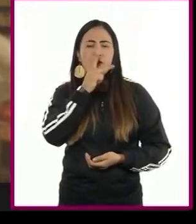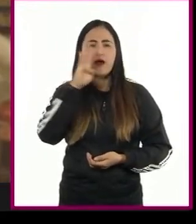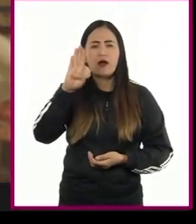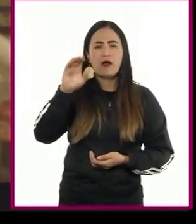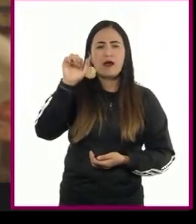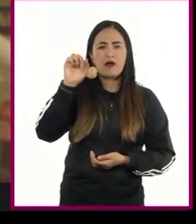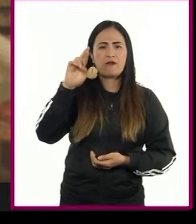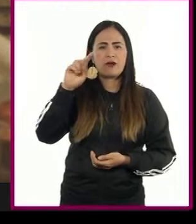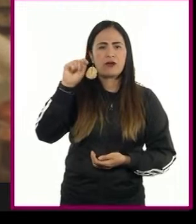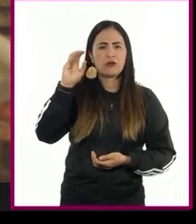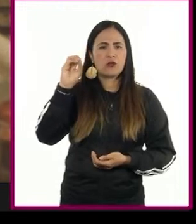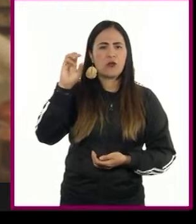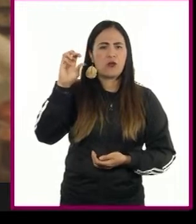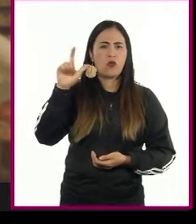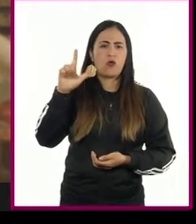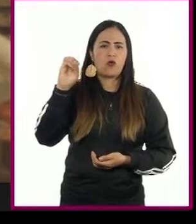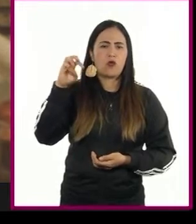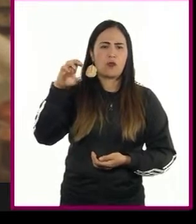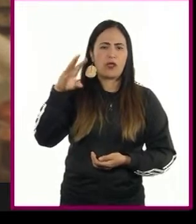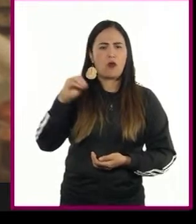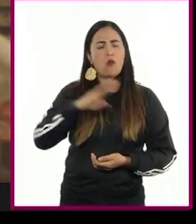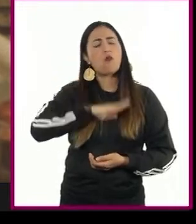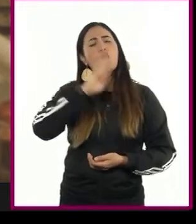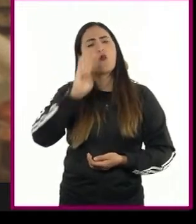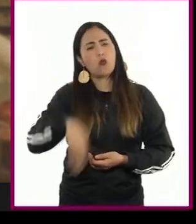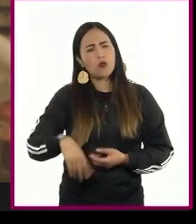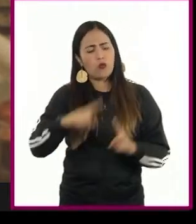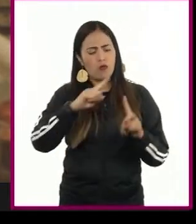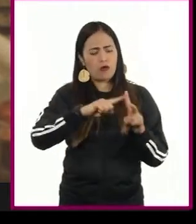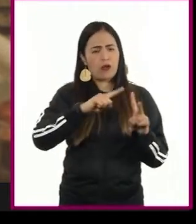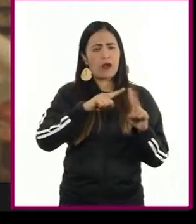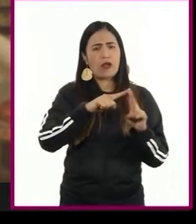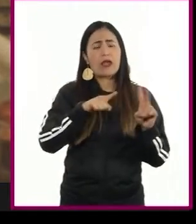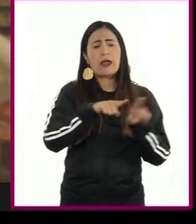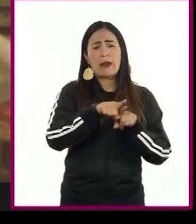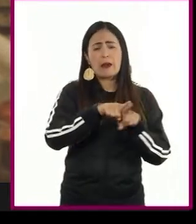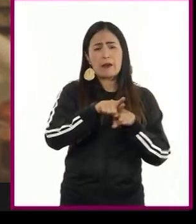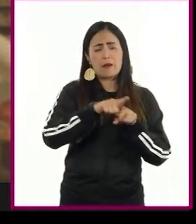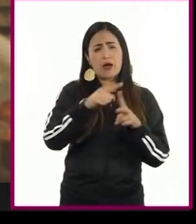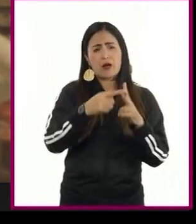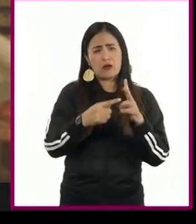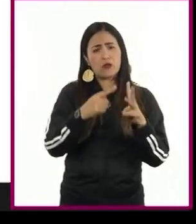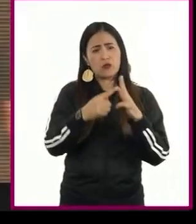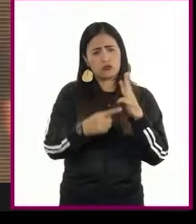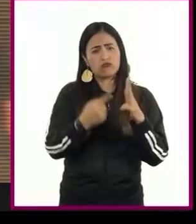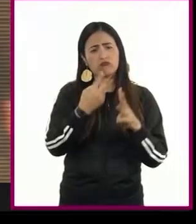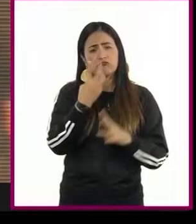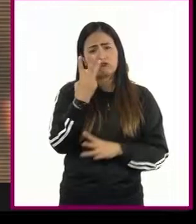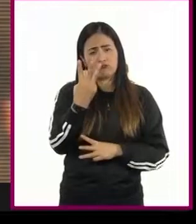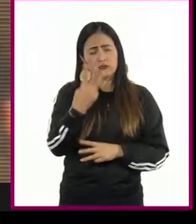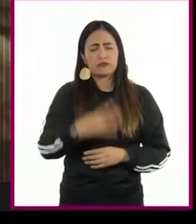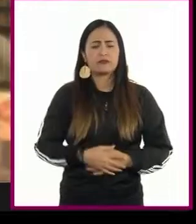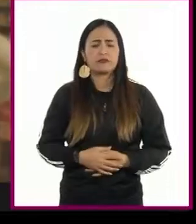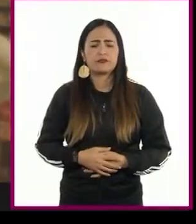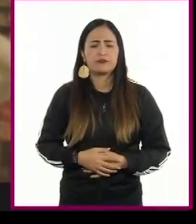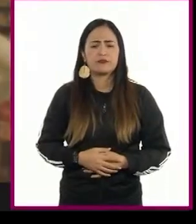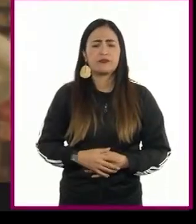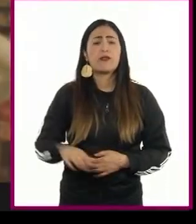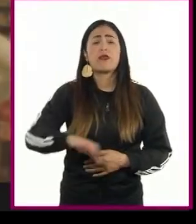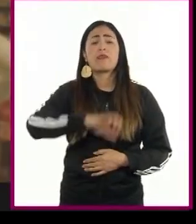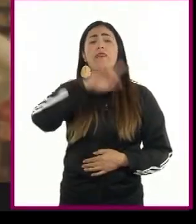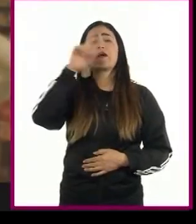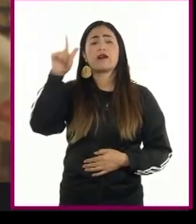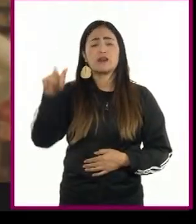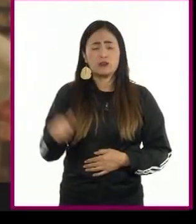murió dejándonos huérfanos a mi hermano Ginepro, Ambrogio y a mí. Luego de este terrible